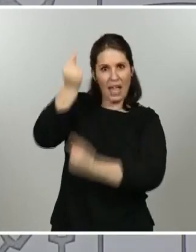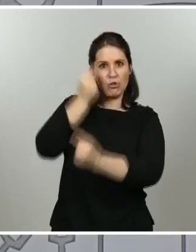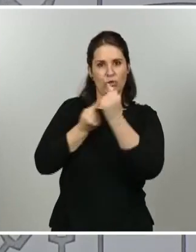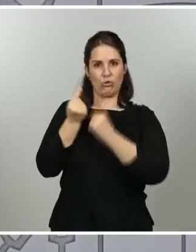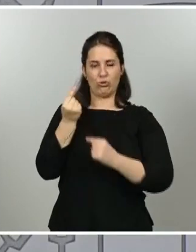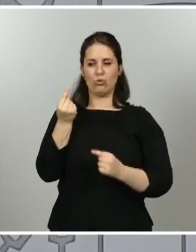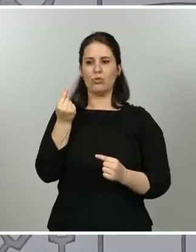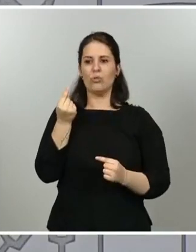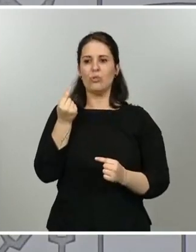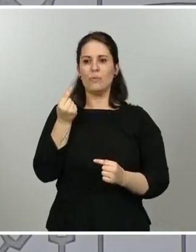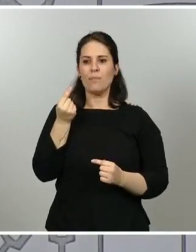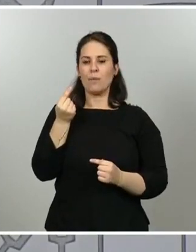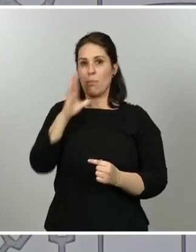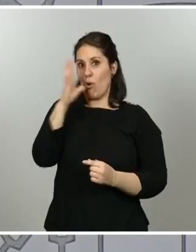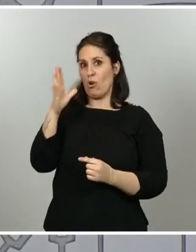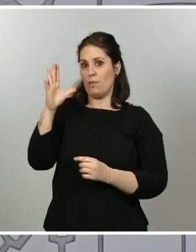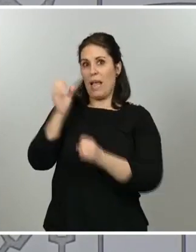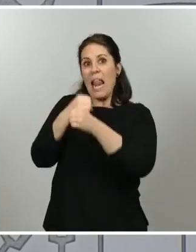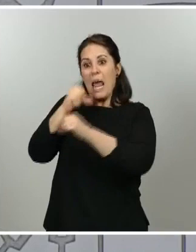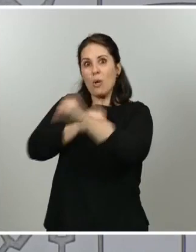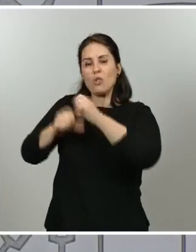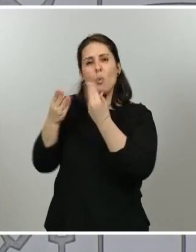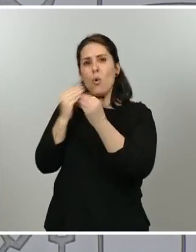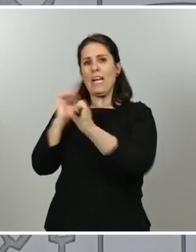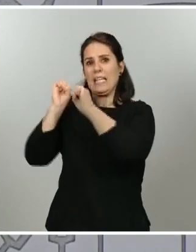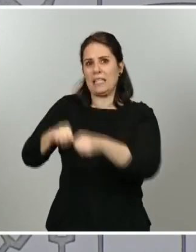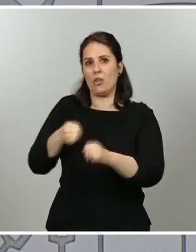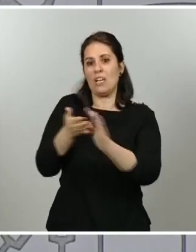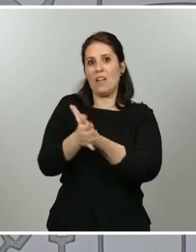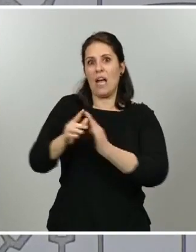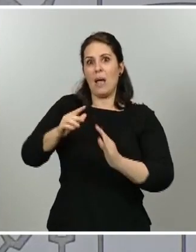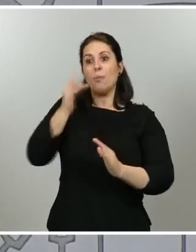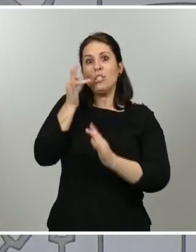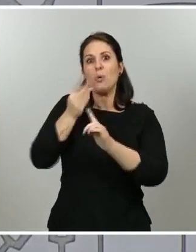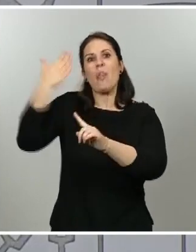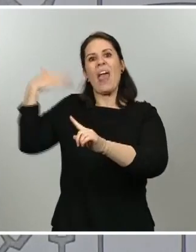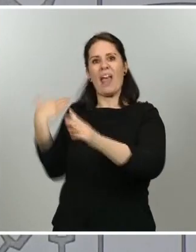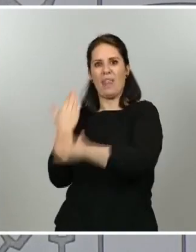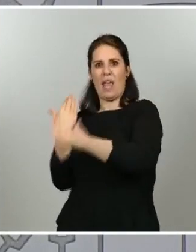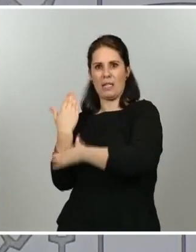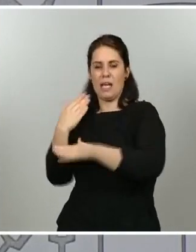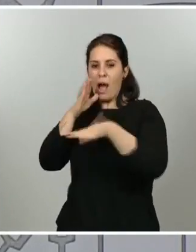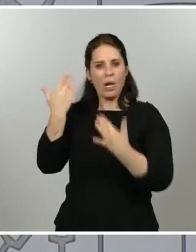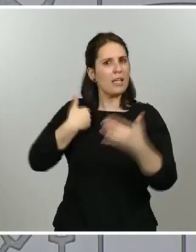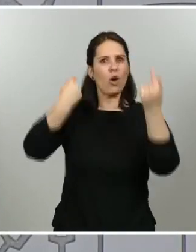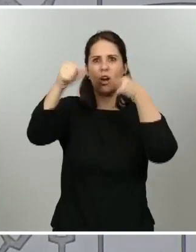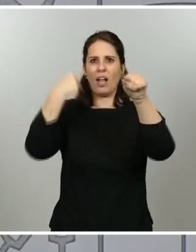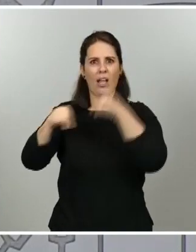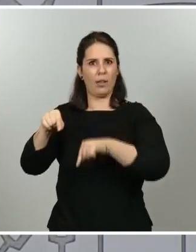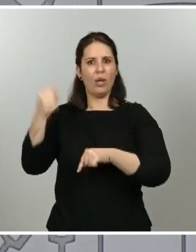resultados de laboratorio retrasados, muy retrasados, y han corregido toda la serie histórica para poder ajustarla a la